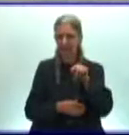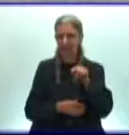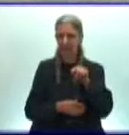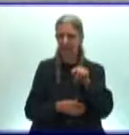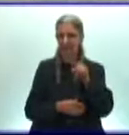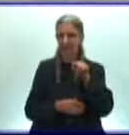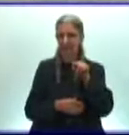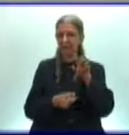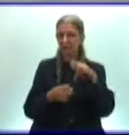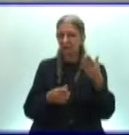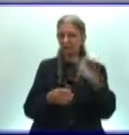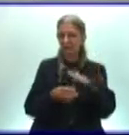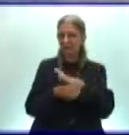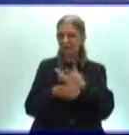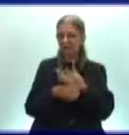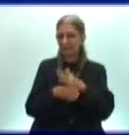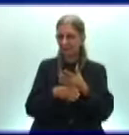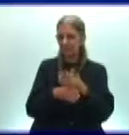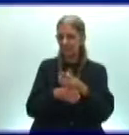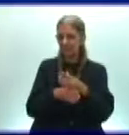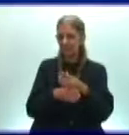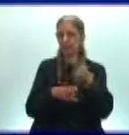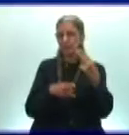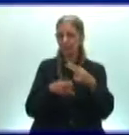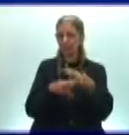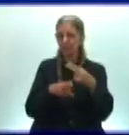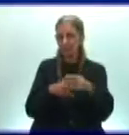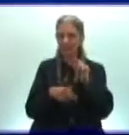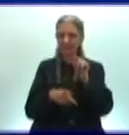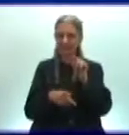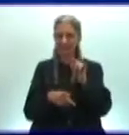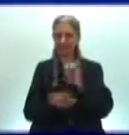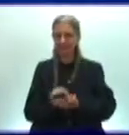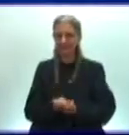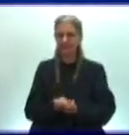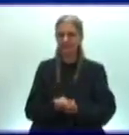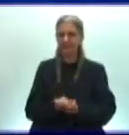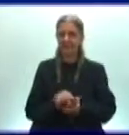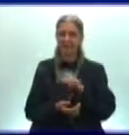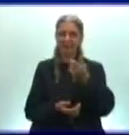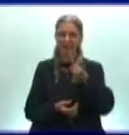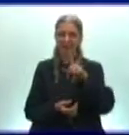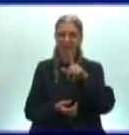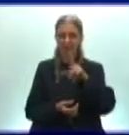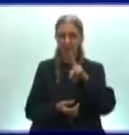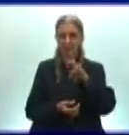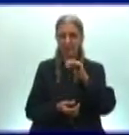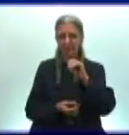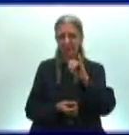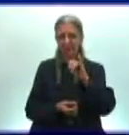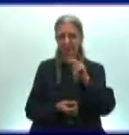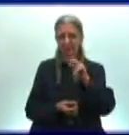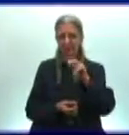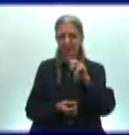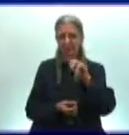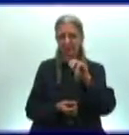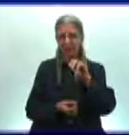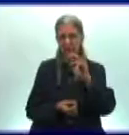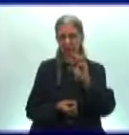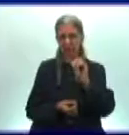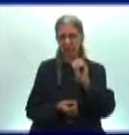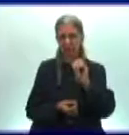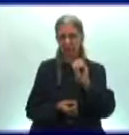aparece el símbolo y el nombre de dicho elemento. Es decir, que es el aluminio y su símbolo